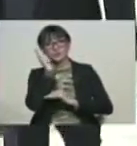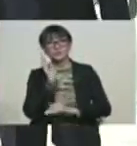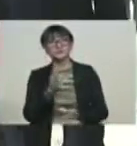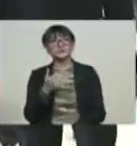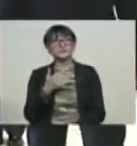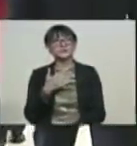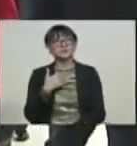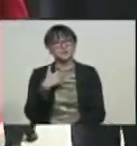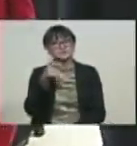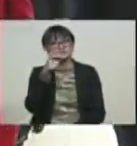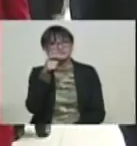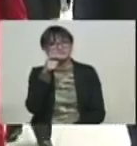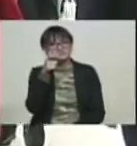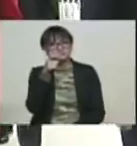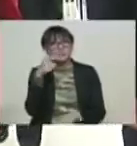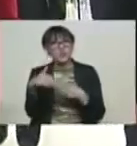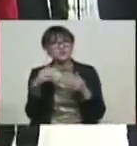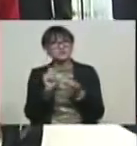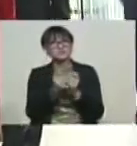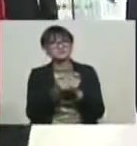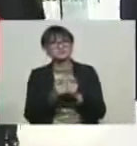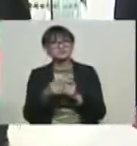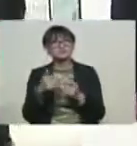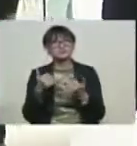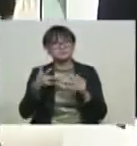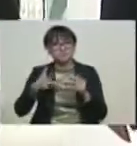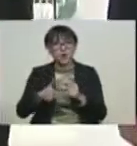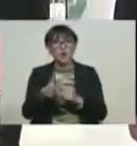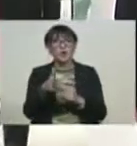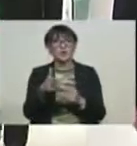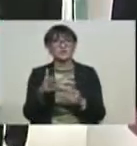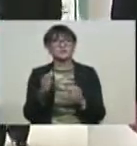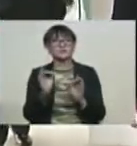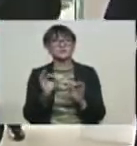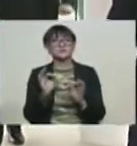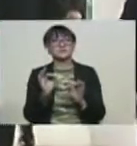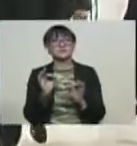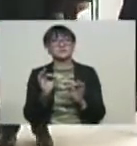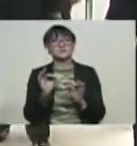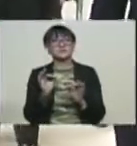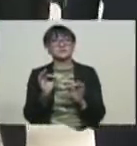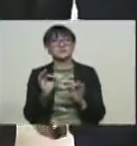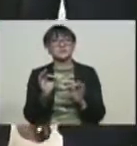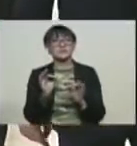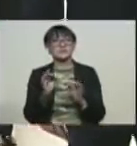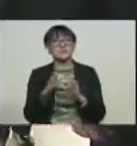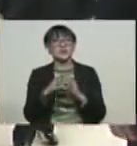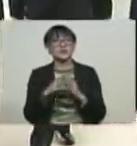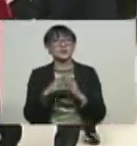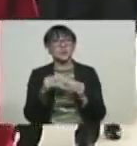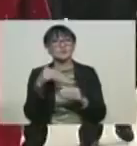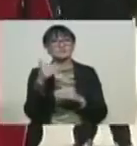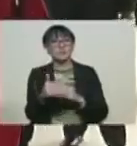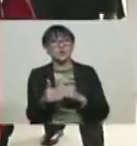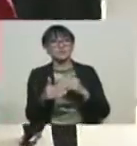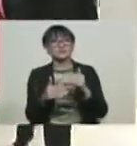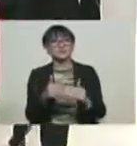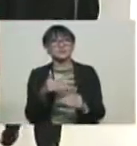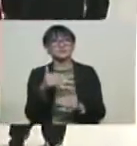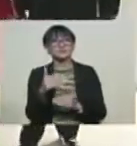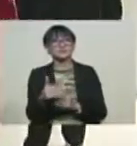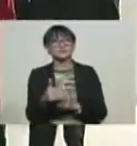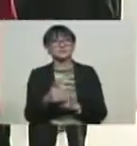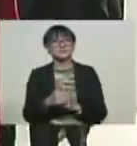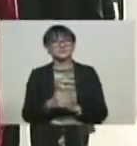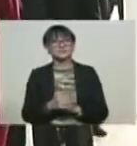este proceso de recuperación, de reinauguración. Y puedo dar fe de todos los pasos que se da, que